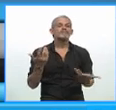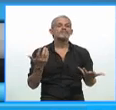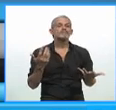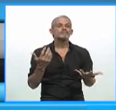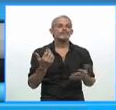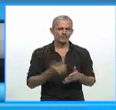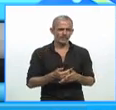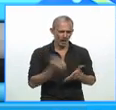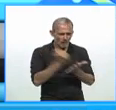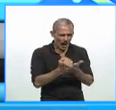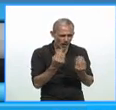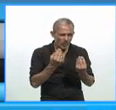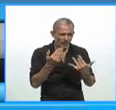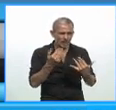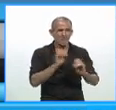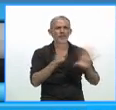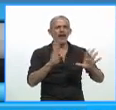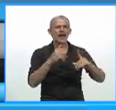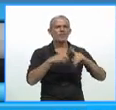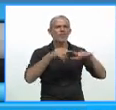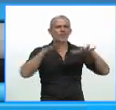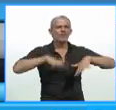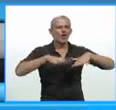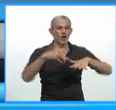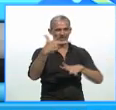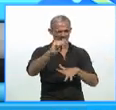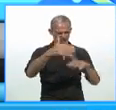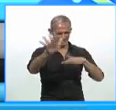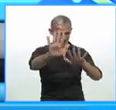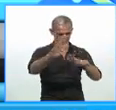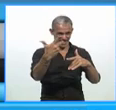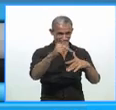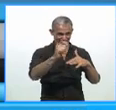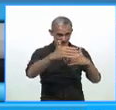nosotros... ¿Pero vos pensás que sí? Te lo digo dentro de 3 meses. Claro.